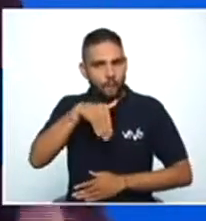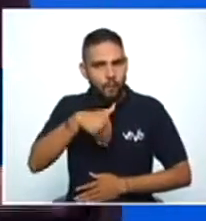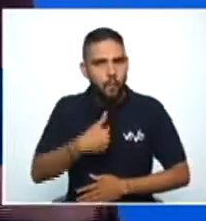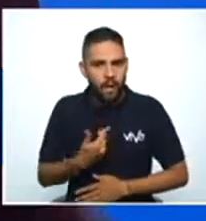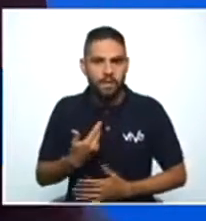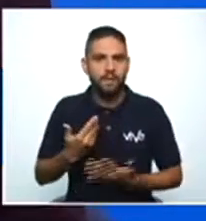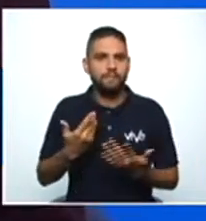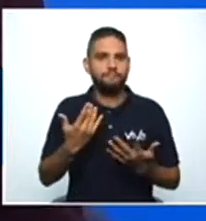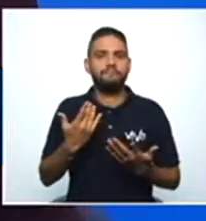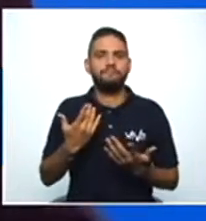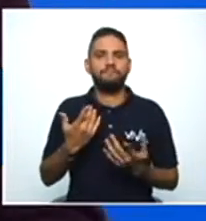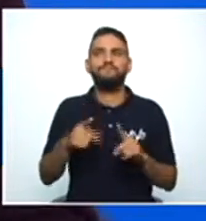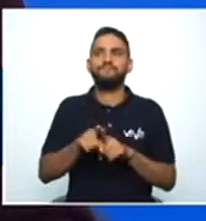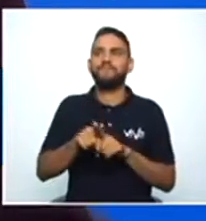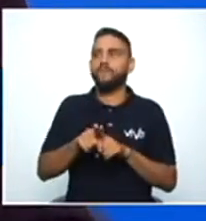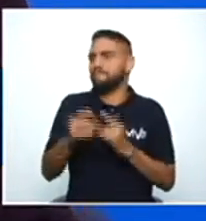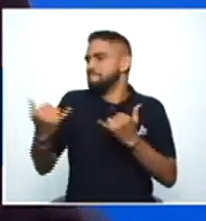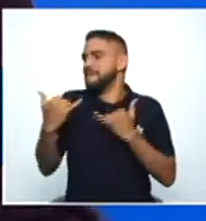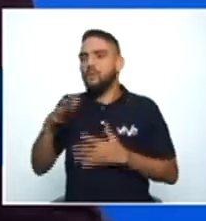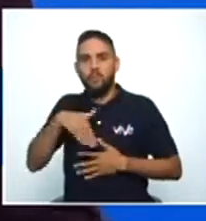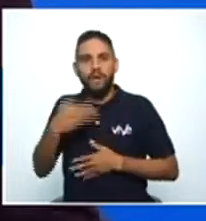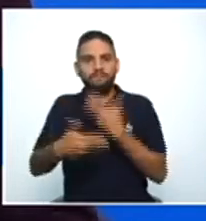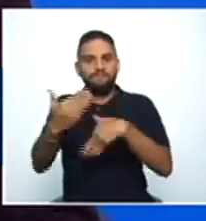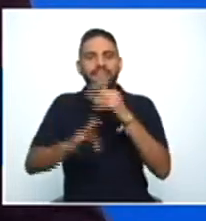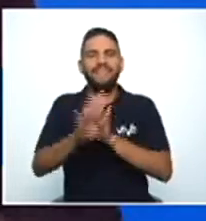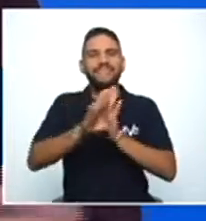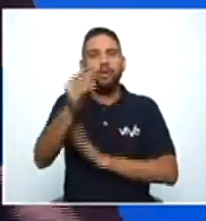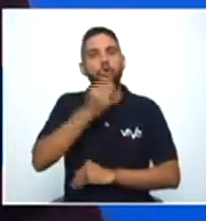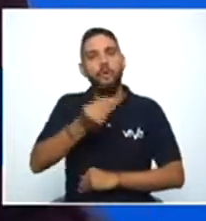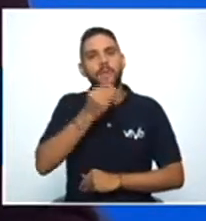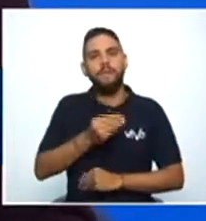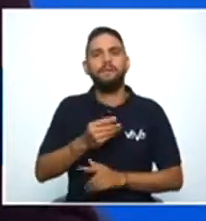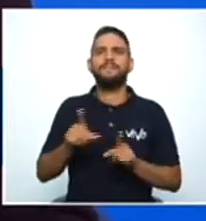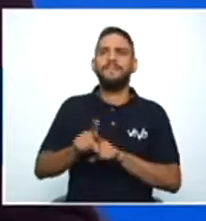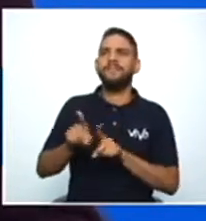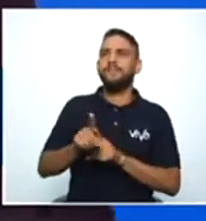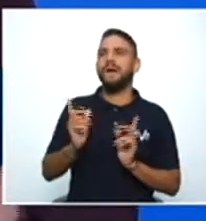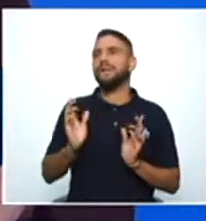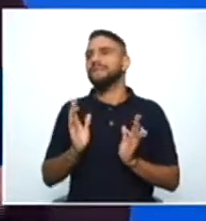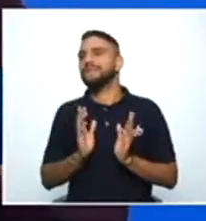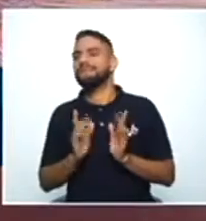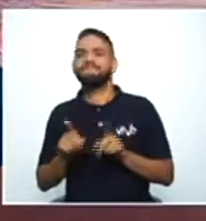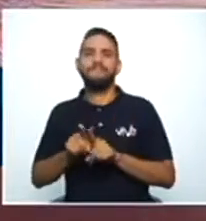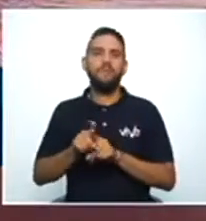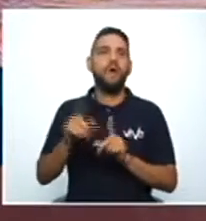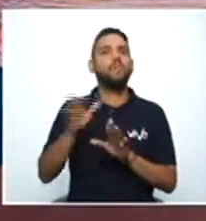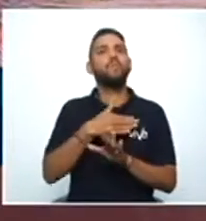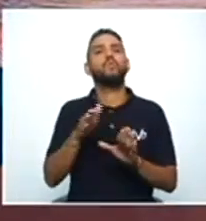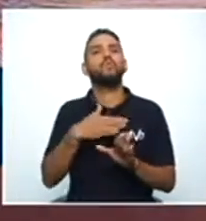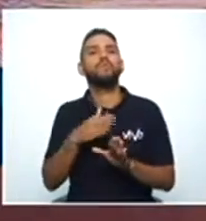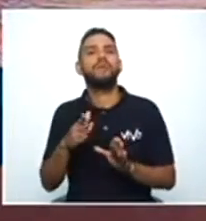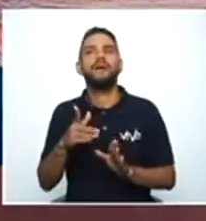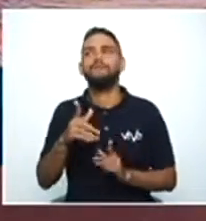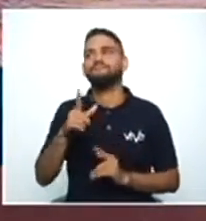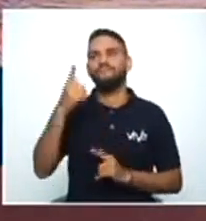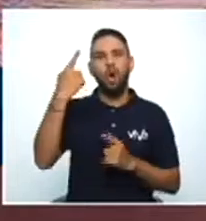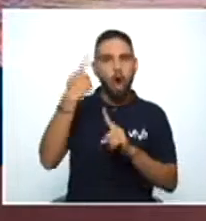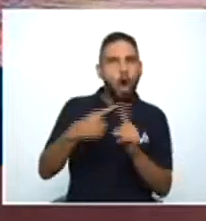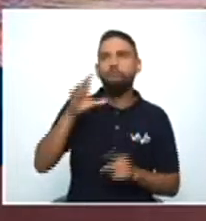nuestros contenidos nuestros artistas no tenemos necesidad de verdad de consumir desde el punto de vista musical a artistas foráneos